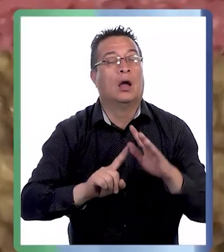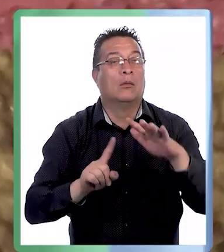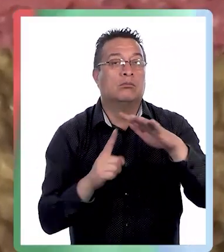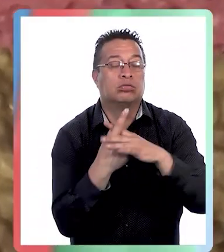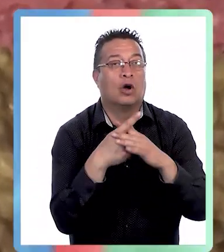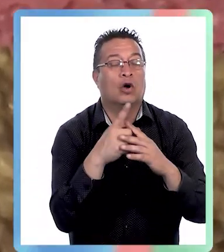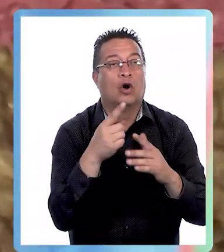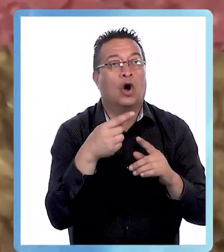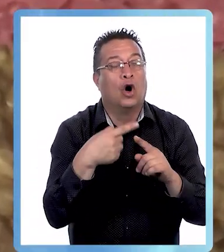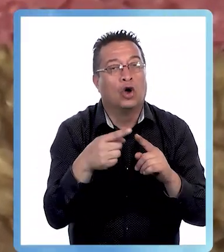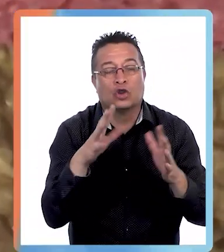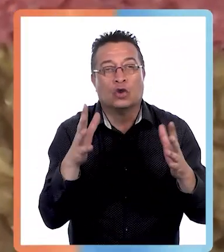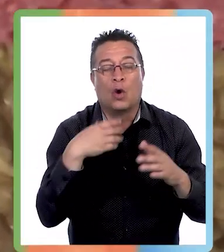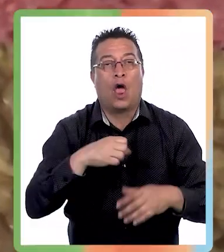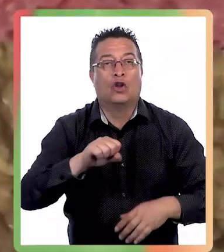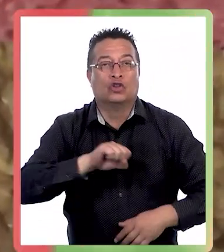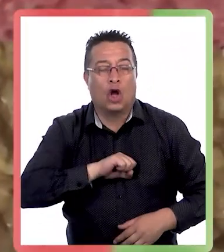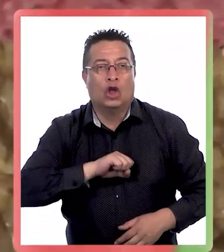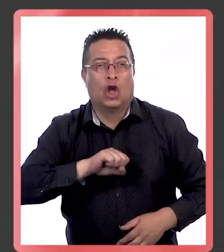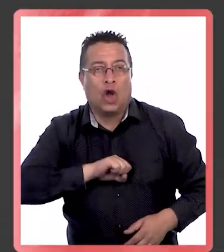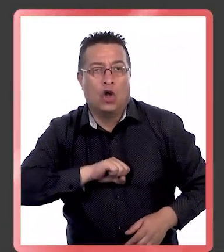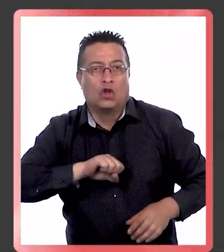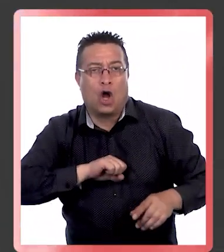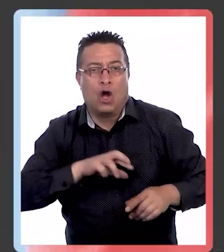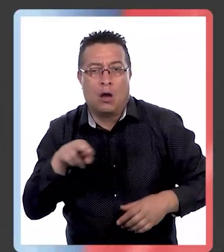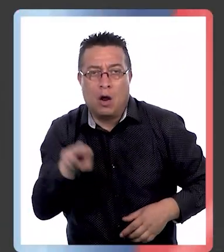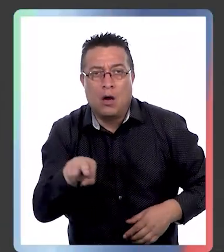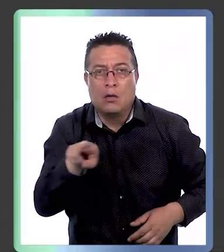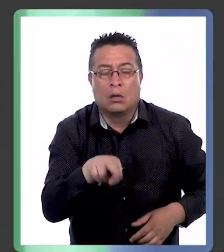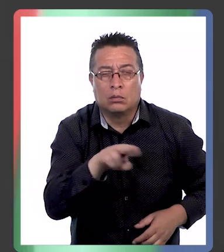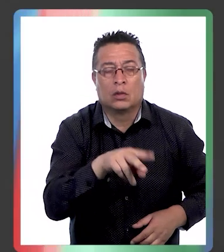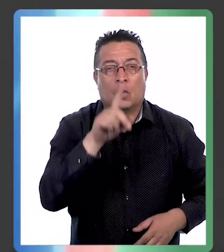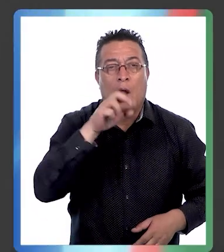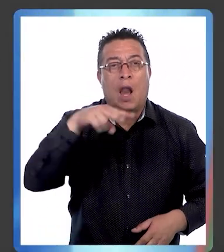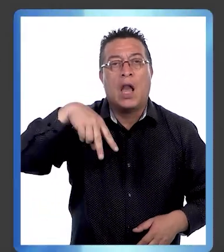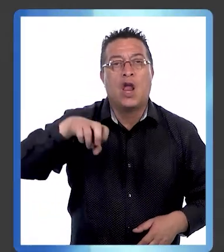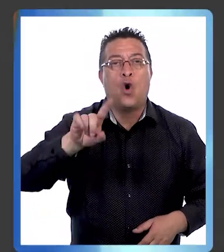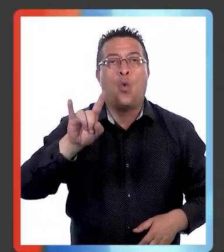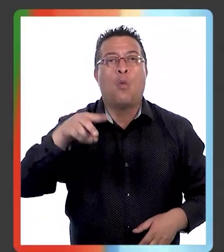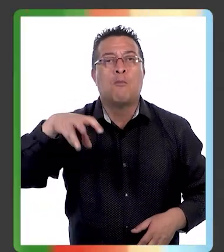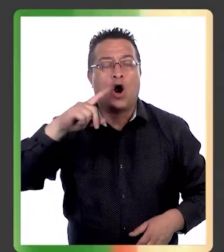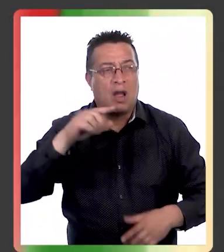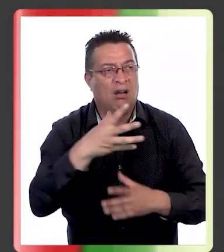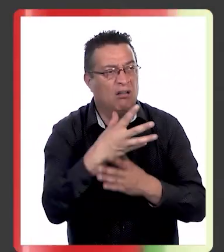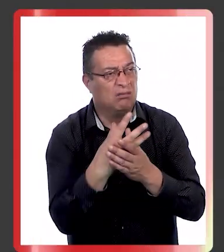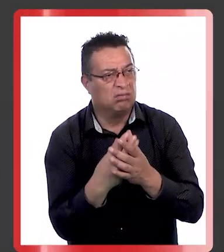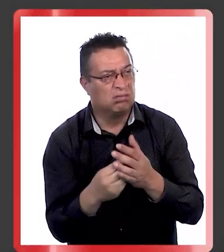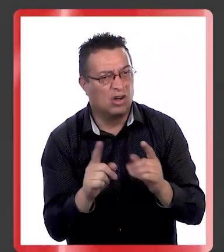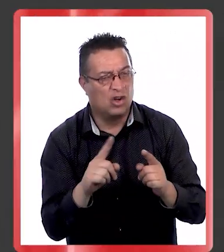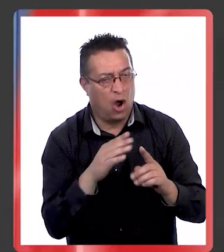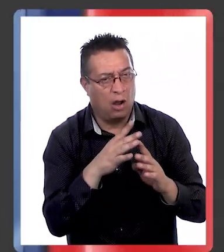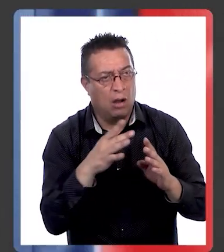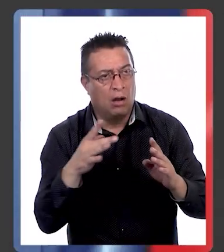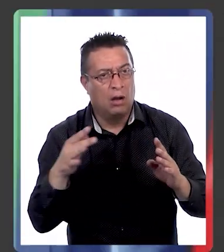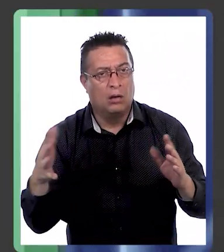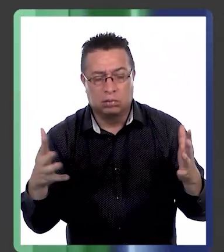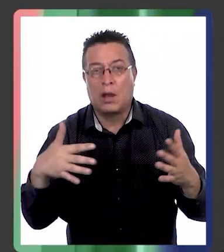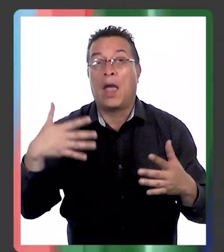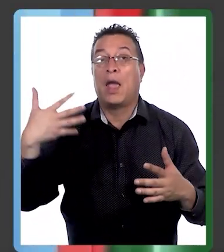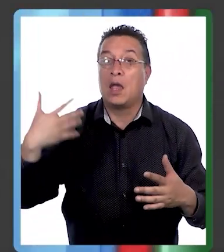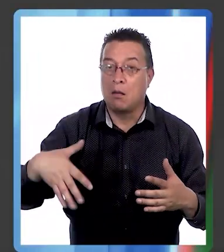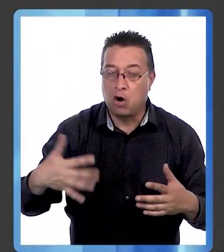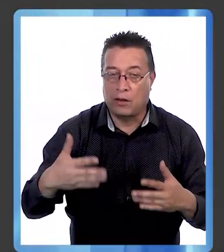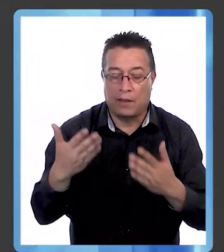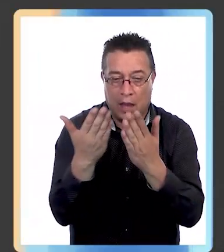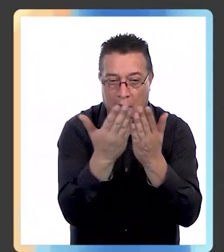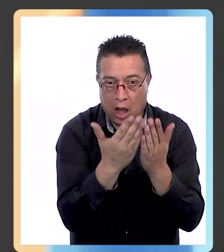persistente, por ejemplo, una tos que, por ejemplo, tratamos como neumonía y no se pasa, es importante después de un primer tratamiento tener un